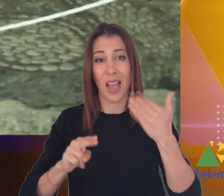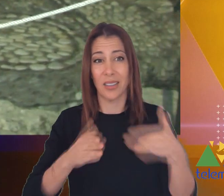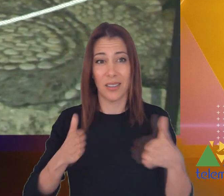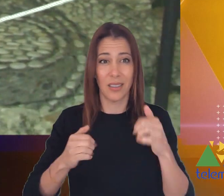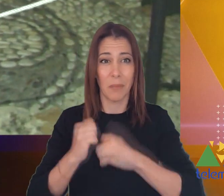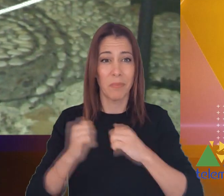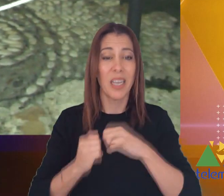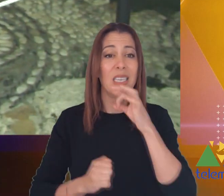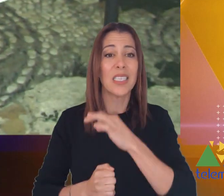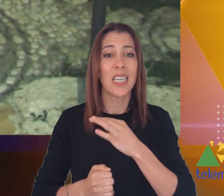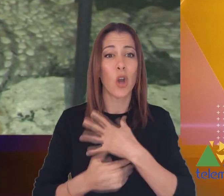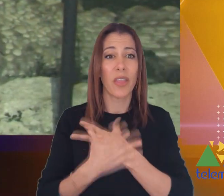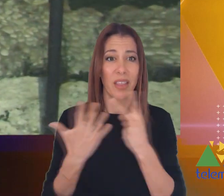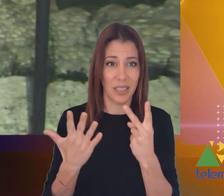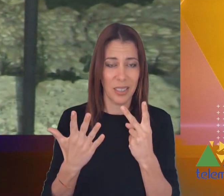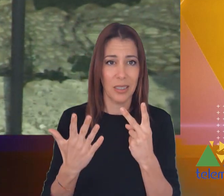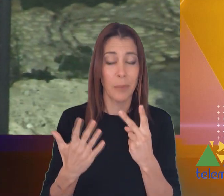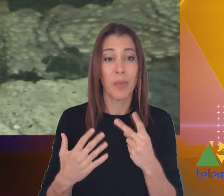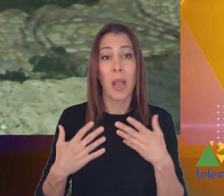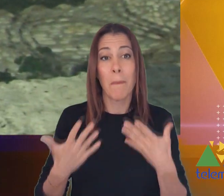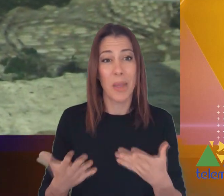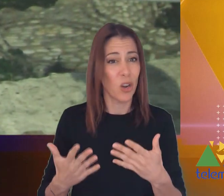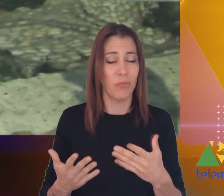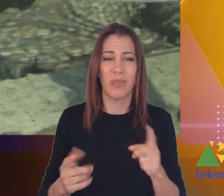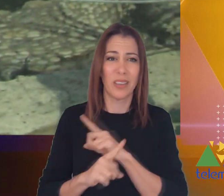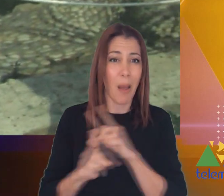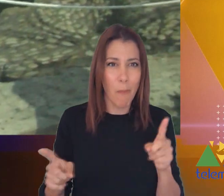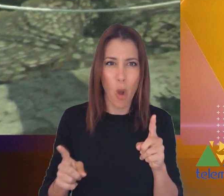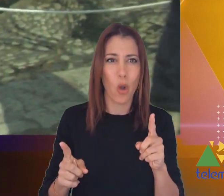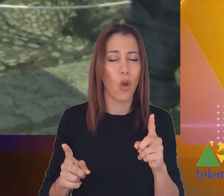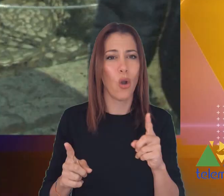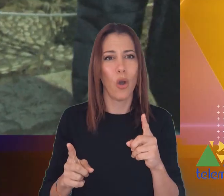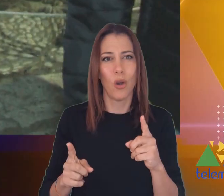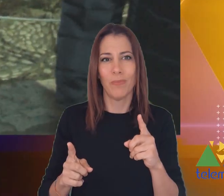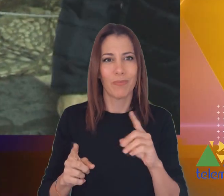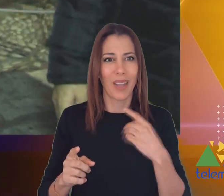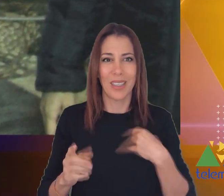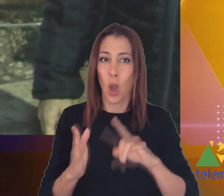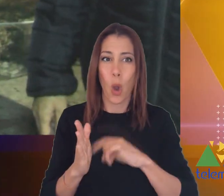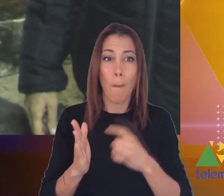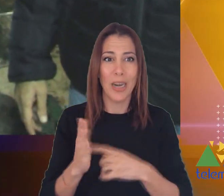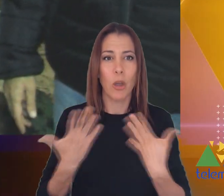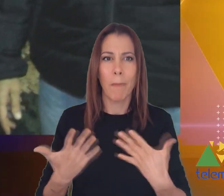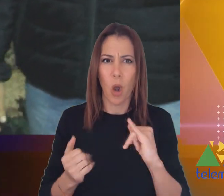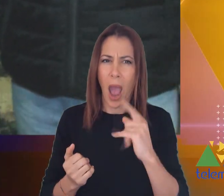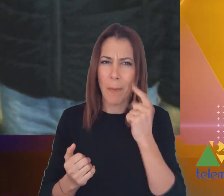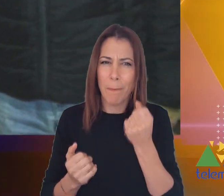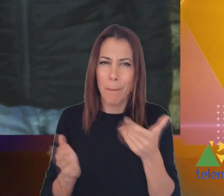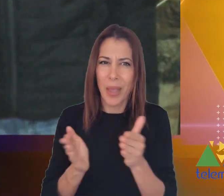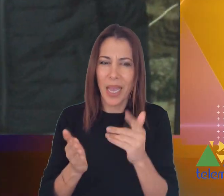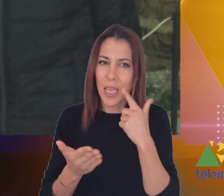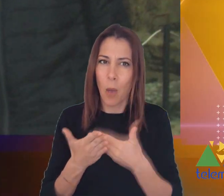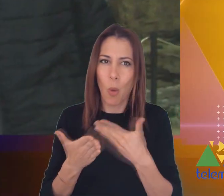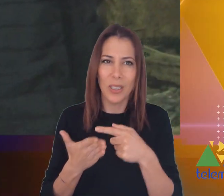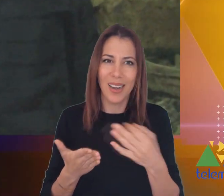empedrados en el siglo XVII. Por desgracia no se ha conservado completo, pero al menos tenemos una muestra de lo que debió ser esta pequeña